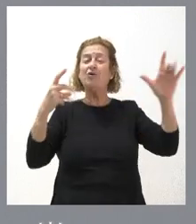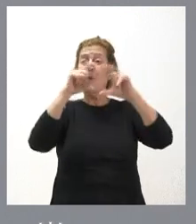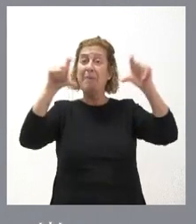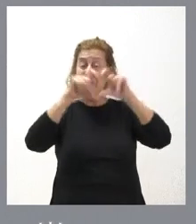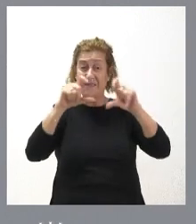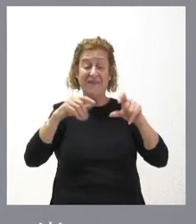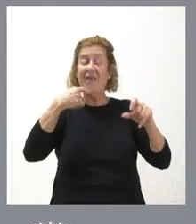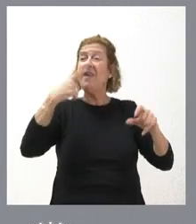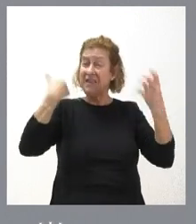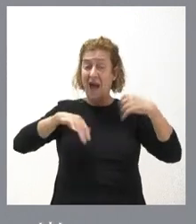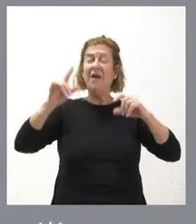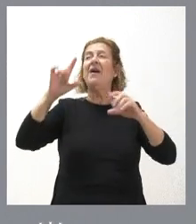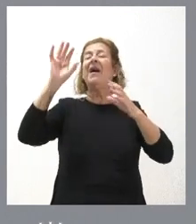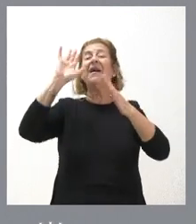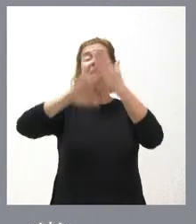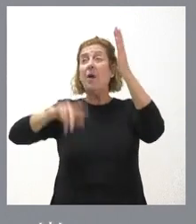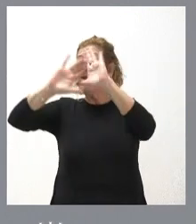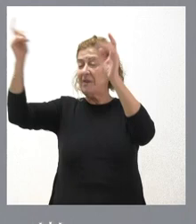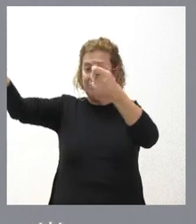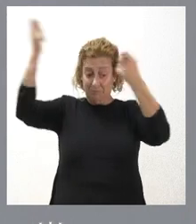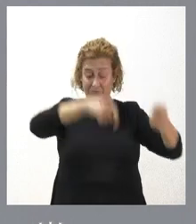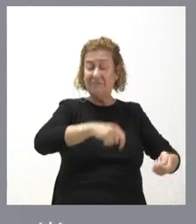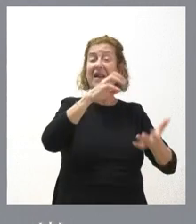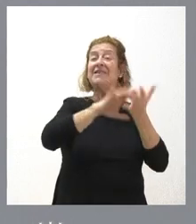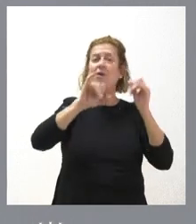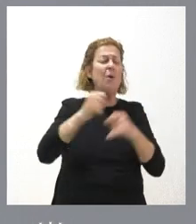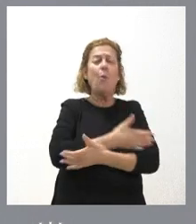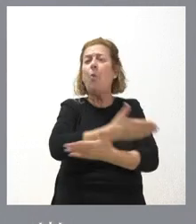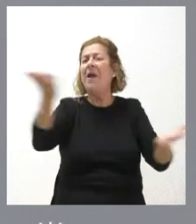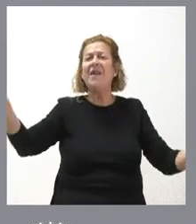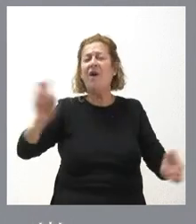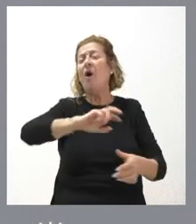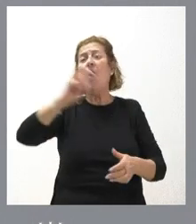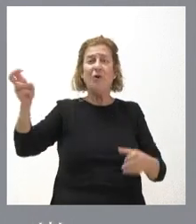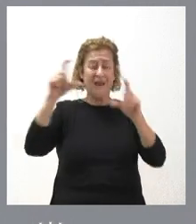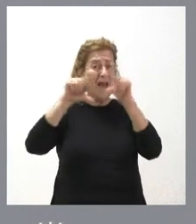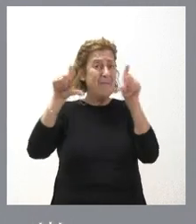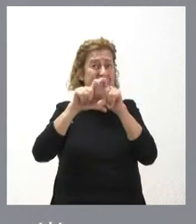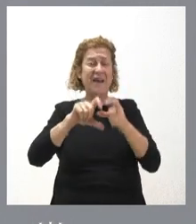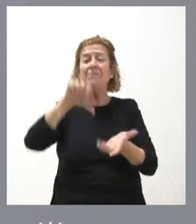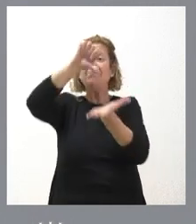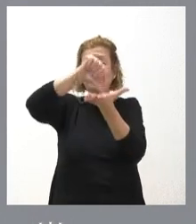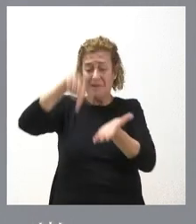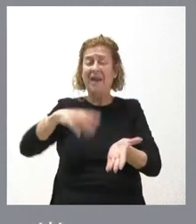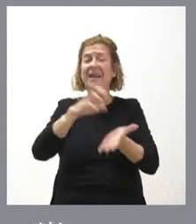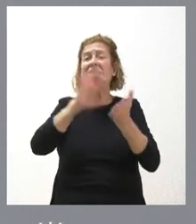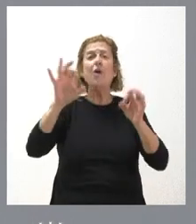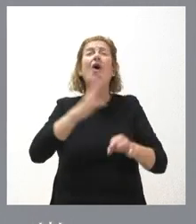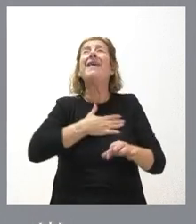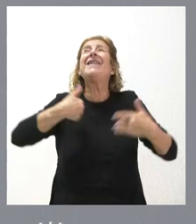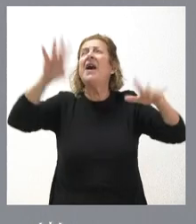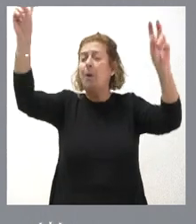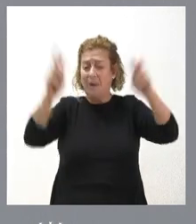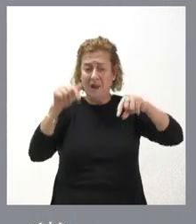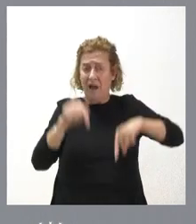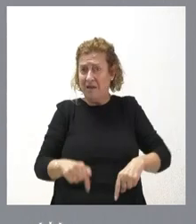desde Cataluña hacia Castilla y león y desde cualquier otra empresa que tenga su sede social en Castilla y león o que quiera venir a nuestra comunidad